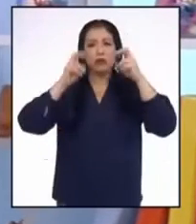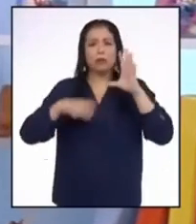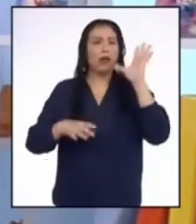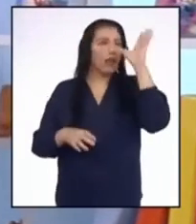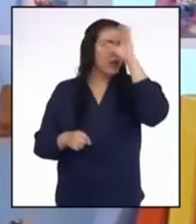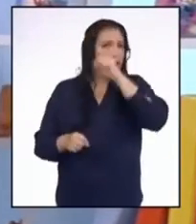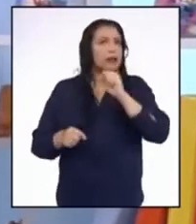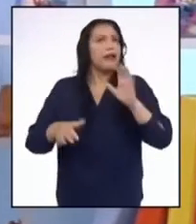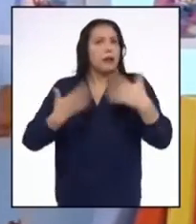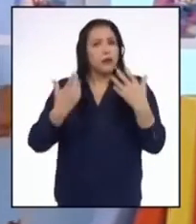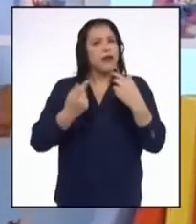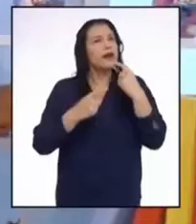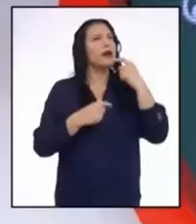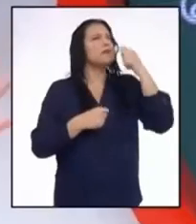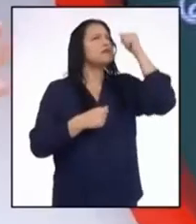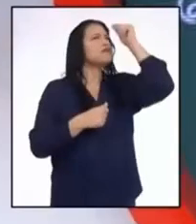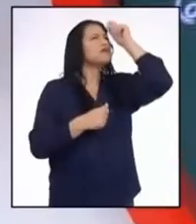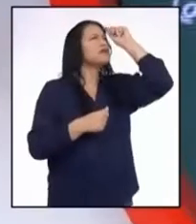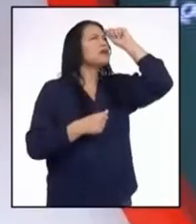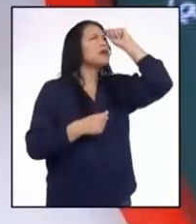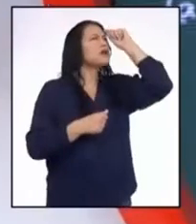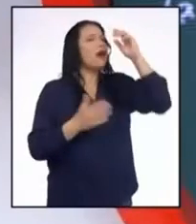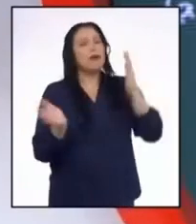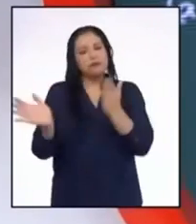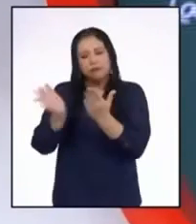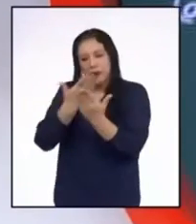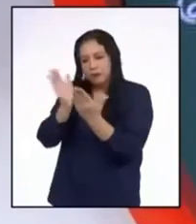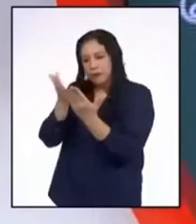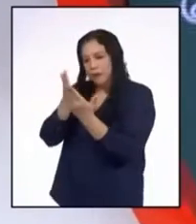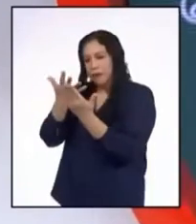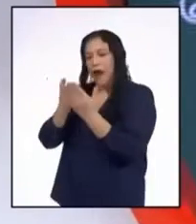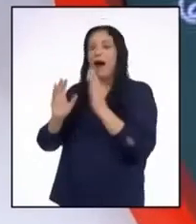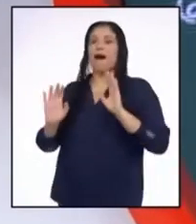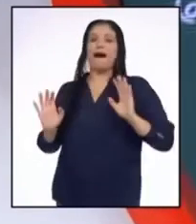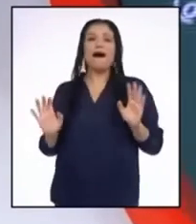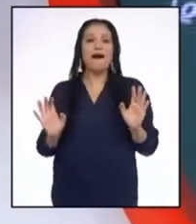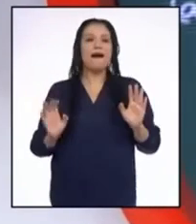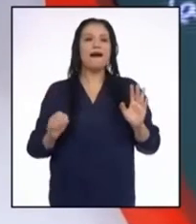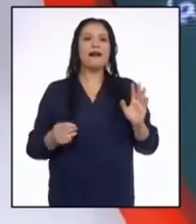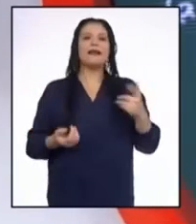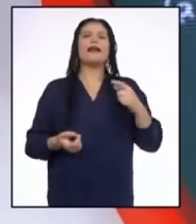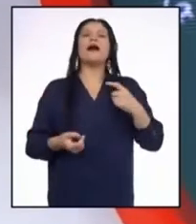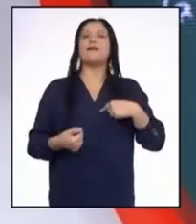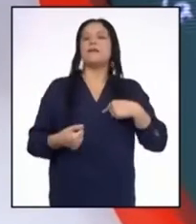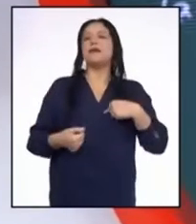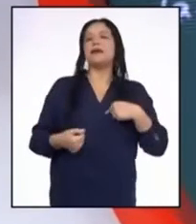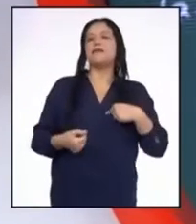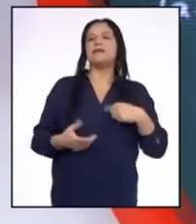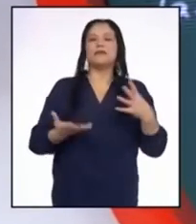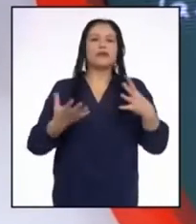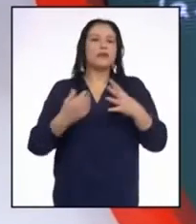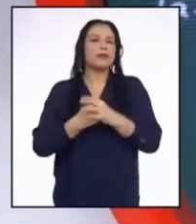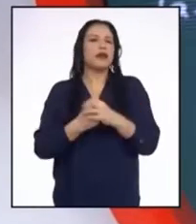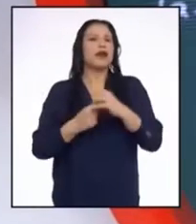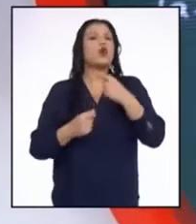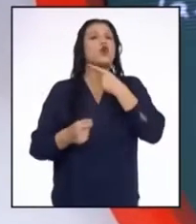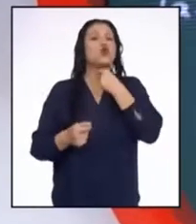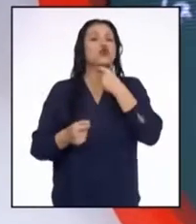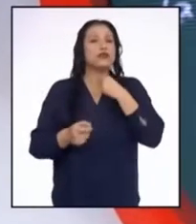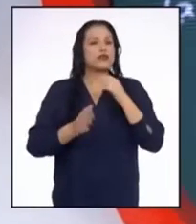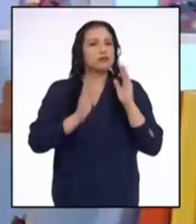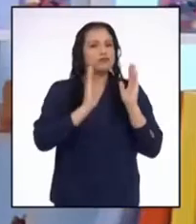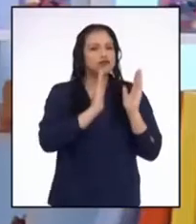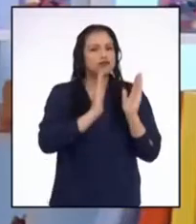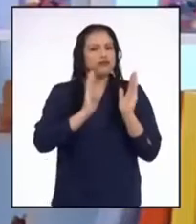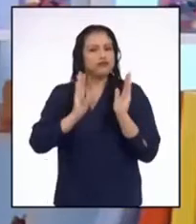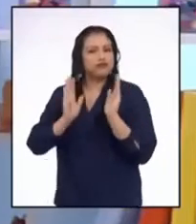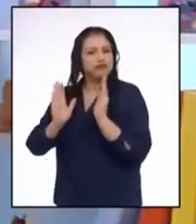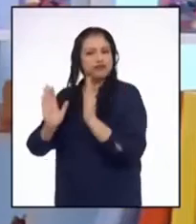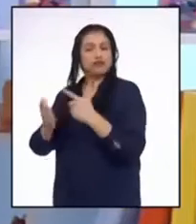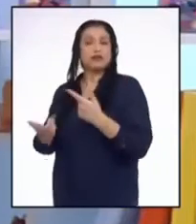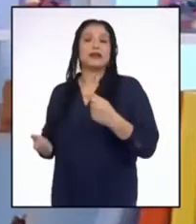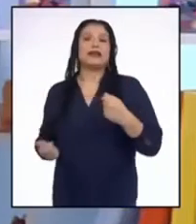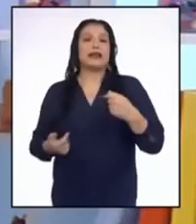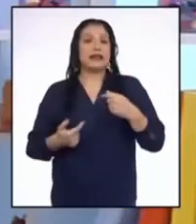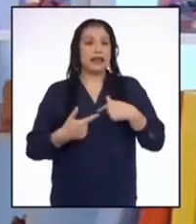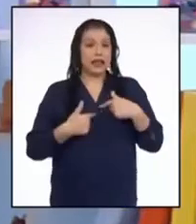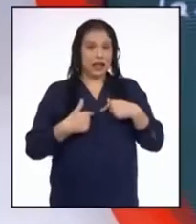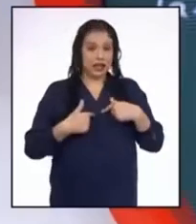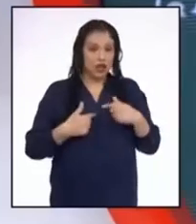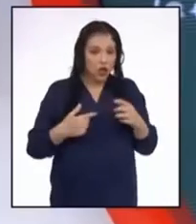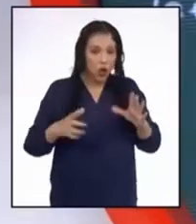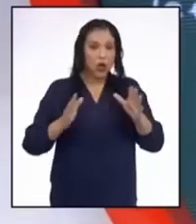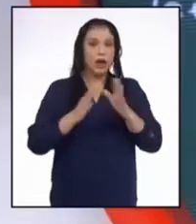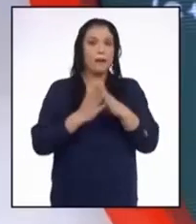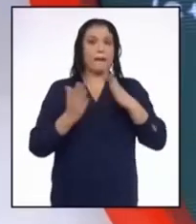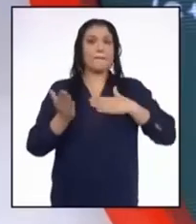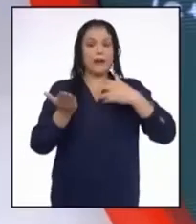poder consultar en su portafolio. Bueno, Stephanie, déjame que te cuento. A mí me gusta ser bien organizado, con decirte que hice un índice en